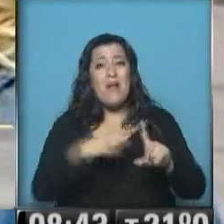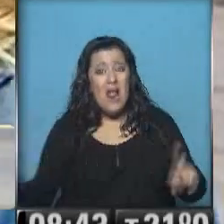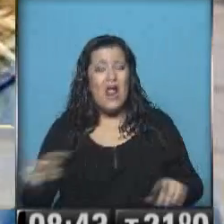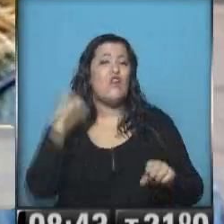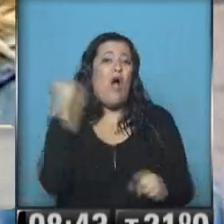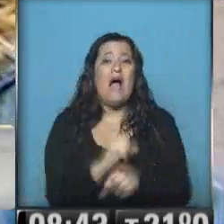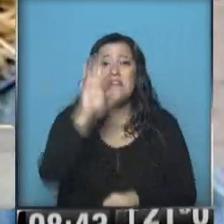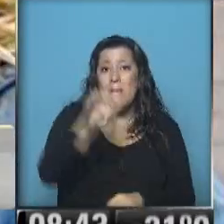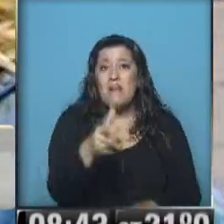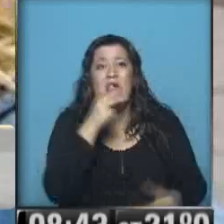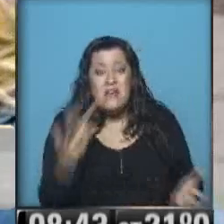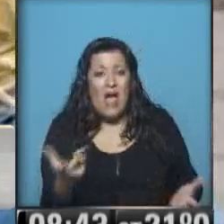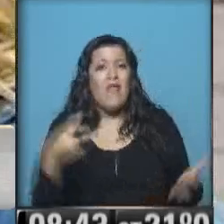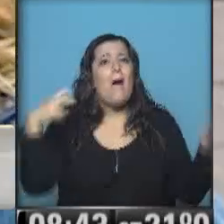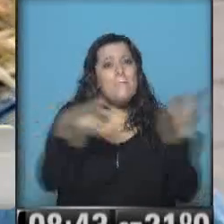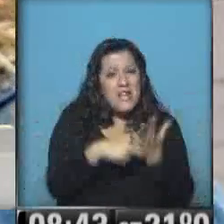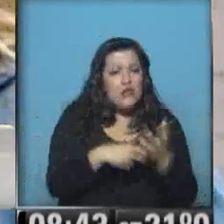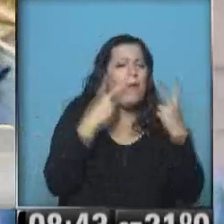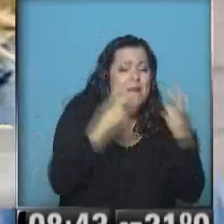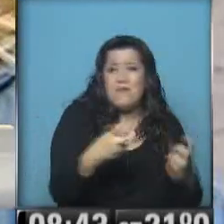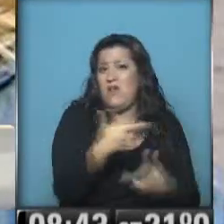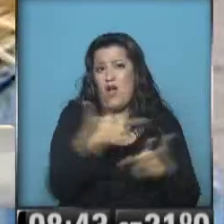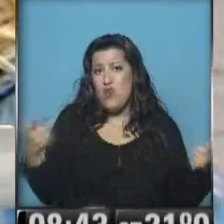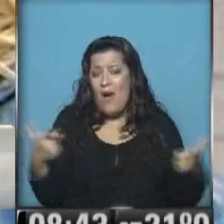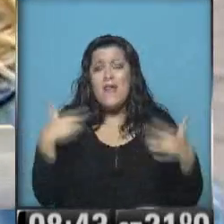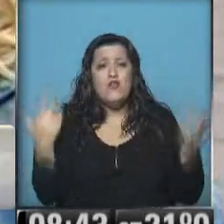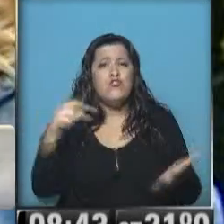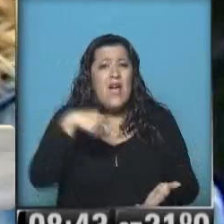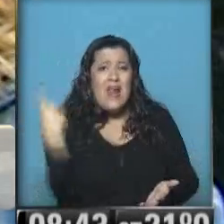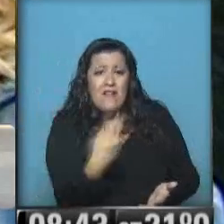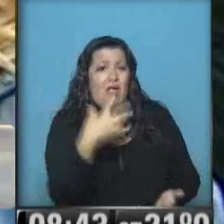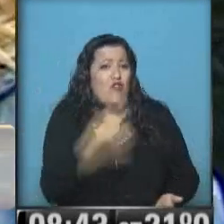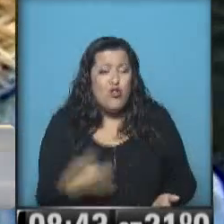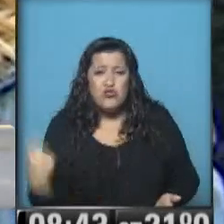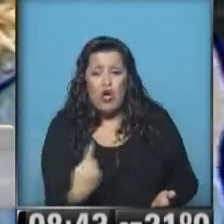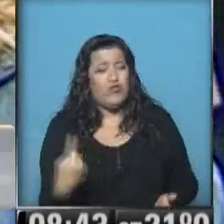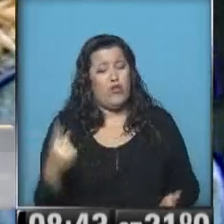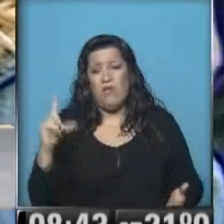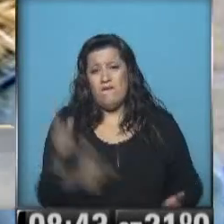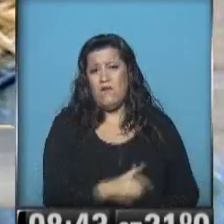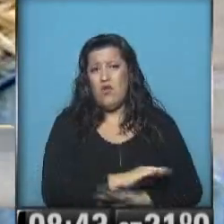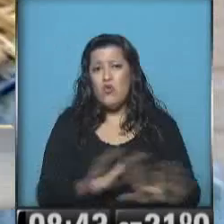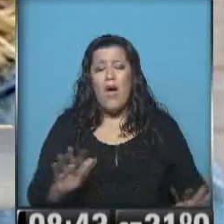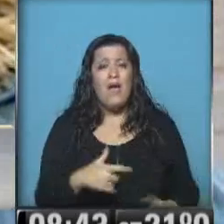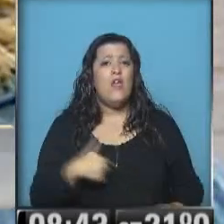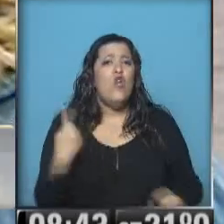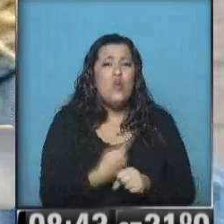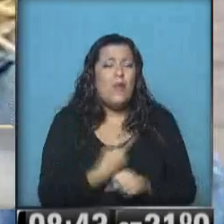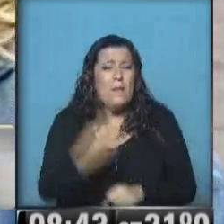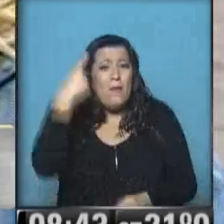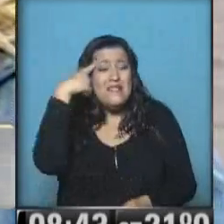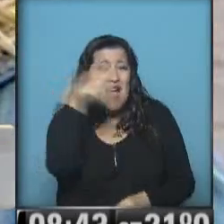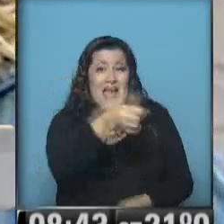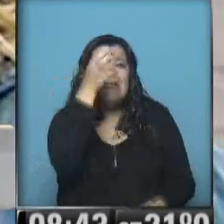puede hacer nada no hay peritos que puedan corroborar esto y bueno y la verdad que estamos todos indignados indignados porque no podemos concebir es el